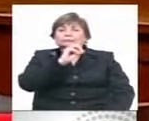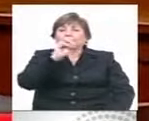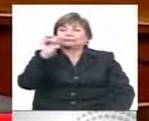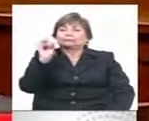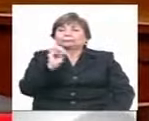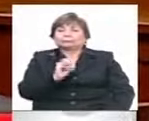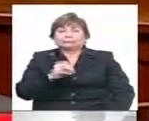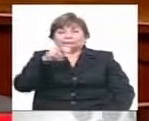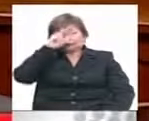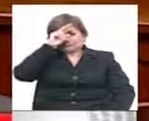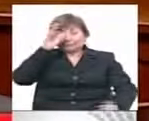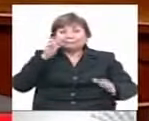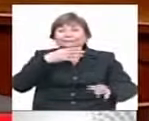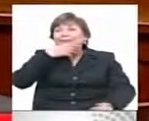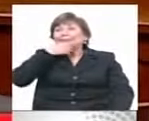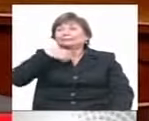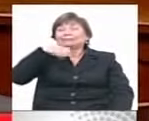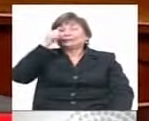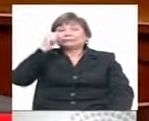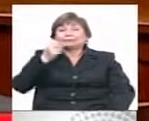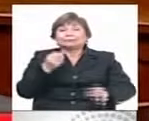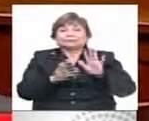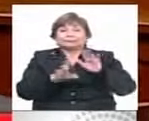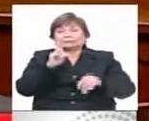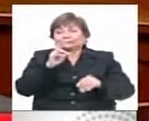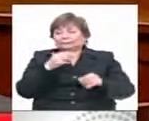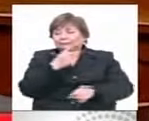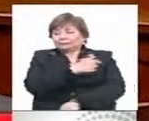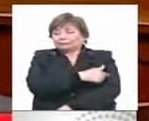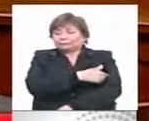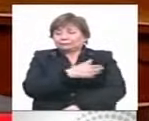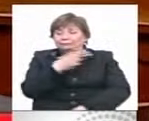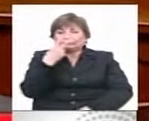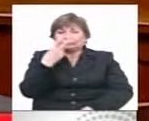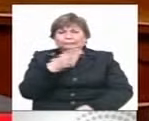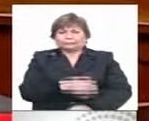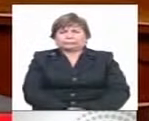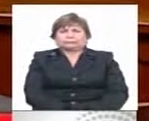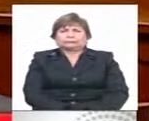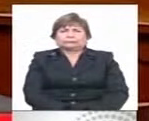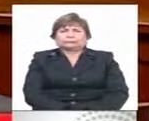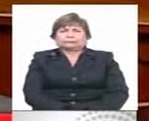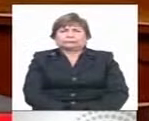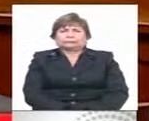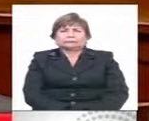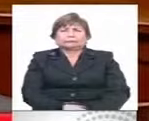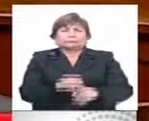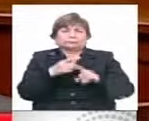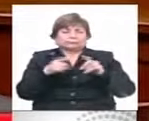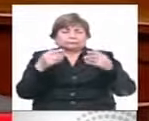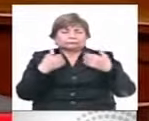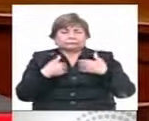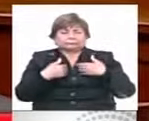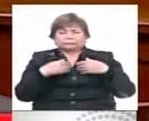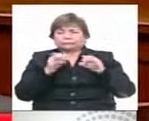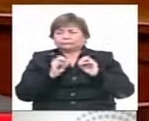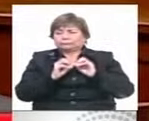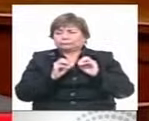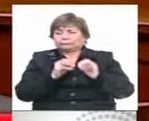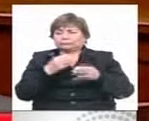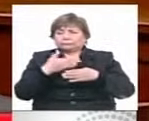52% de los peruanos mayores de 12 años ya tienen las dos dosis. Pero tenemos claro que debemos